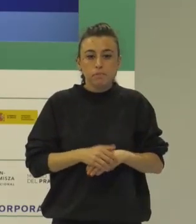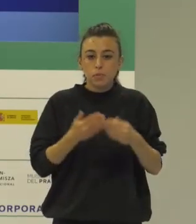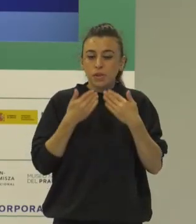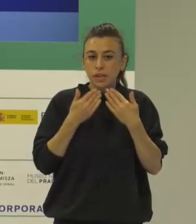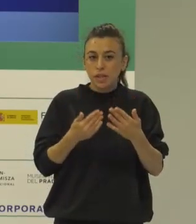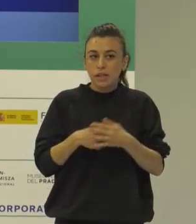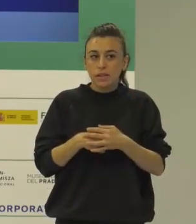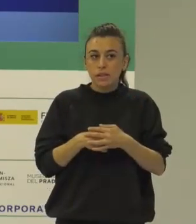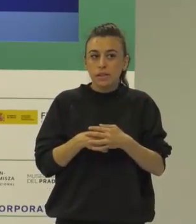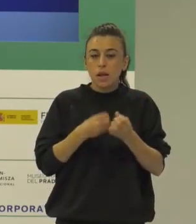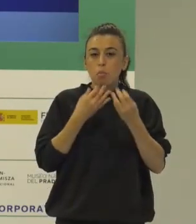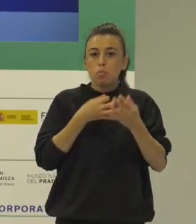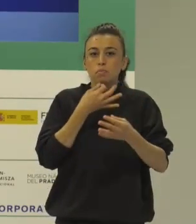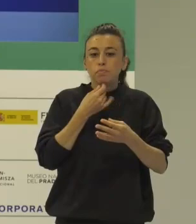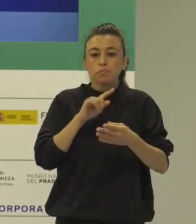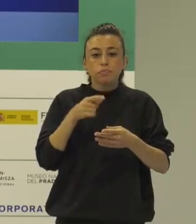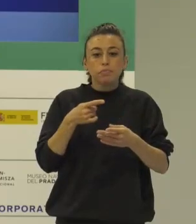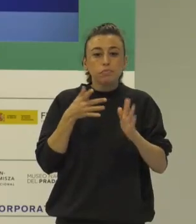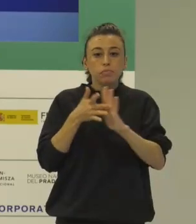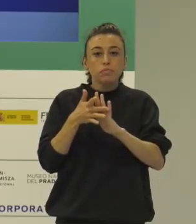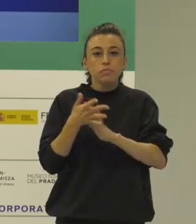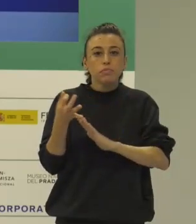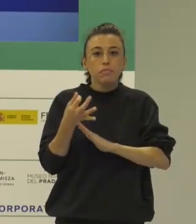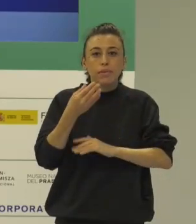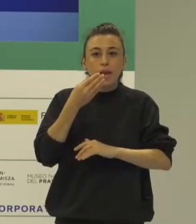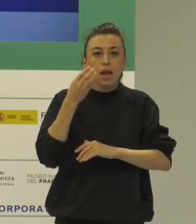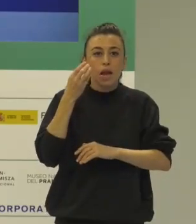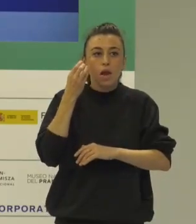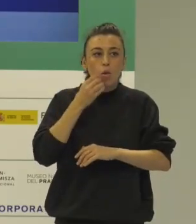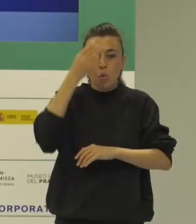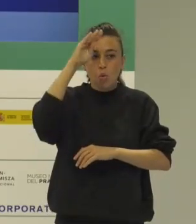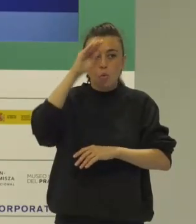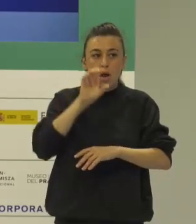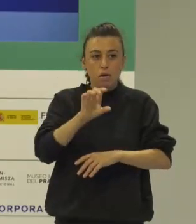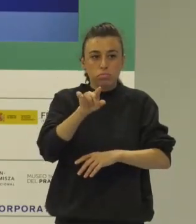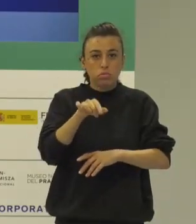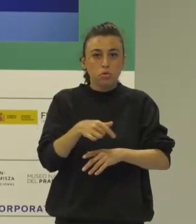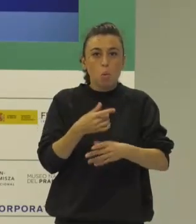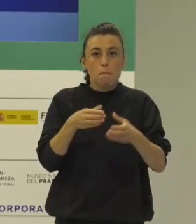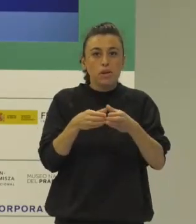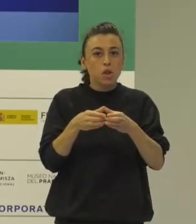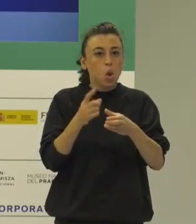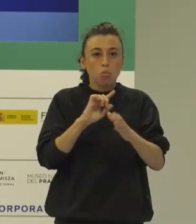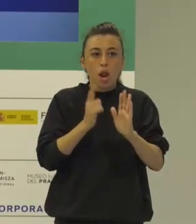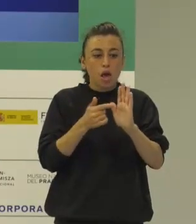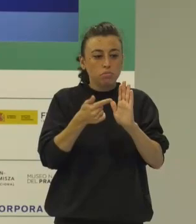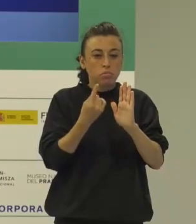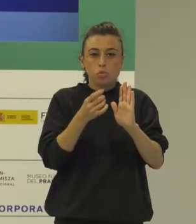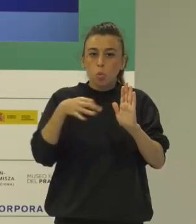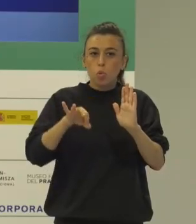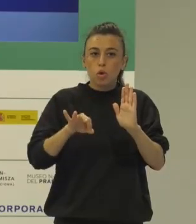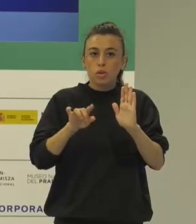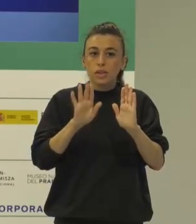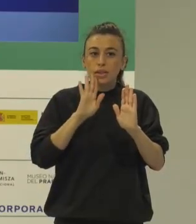tardes. Primero hay que explicar que, bueno, en Cuba es un país donde hay un solo partido, por ley, el Partido Comunista, y por ley ese